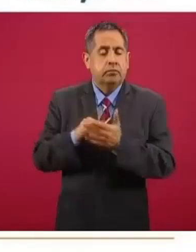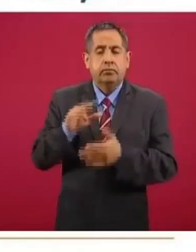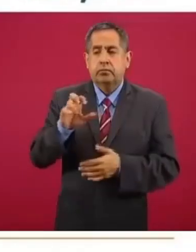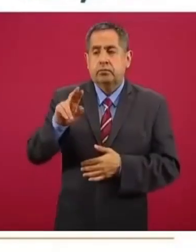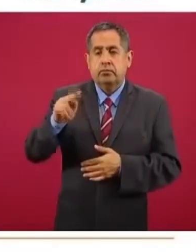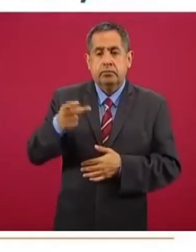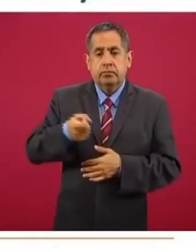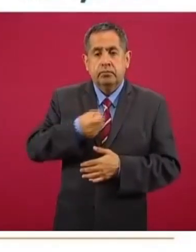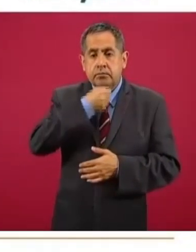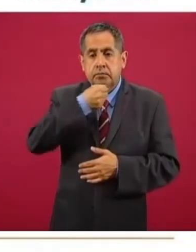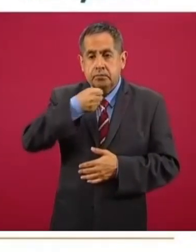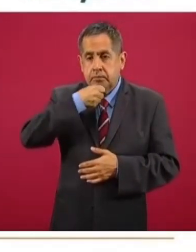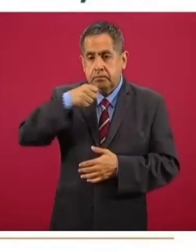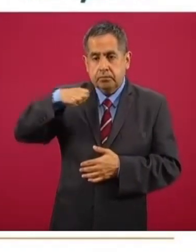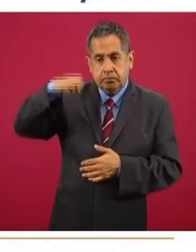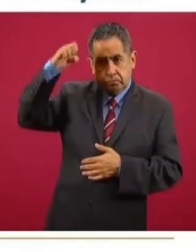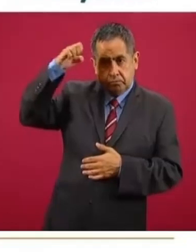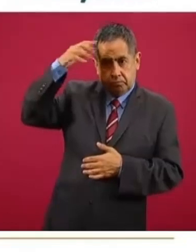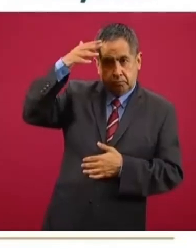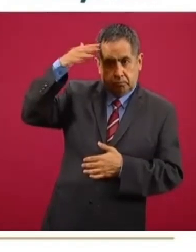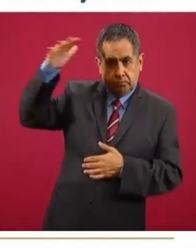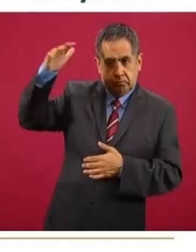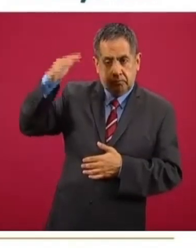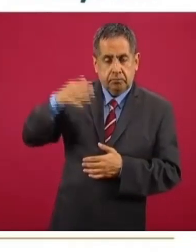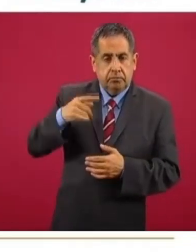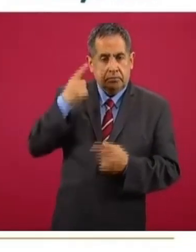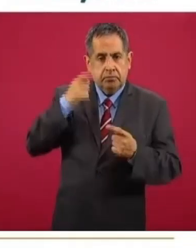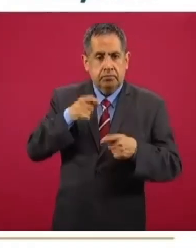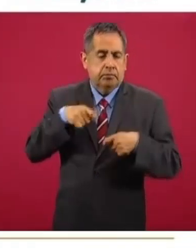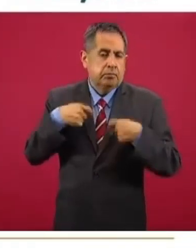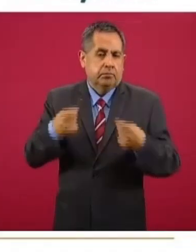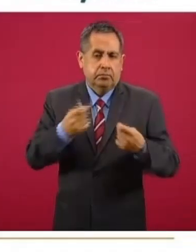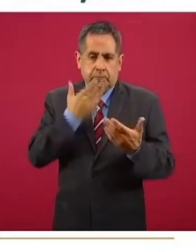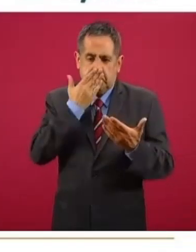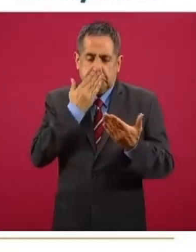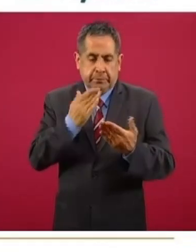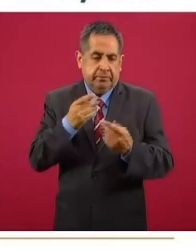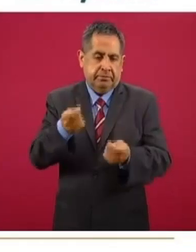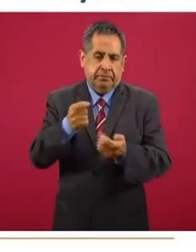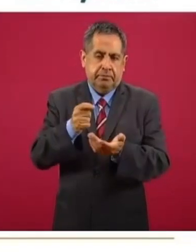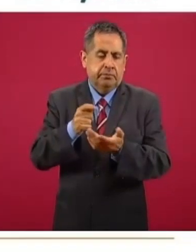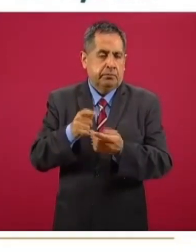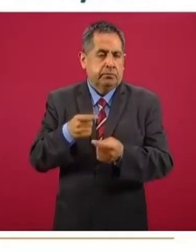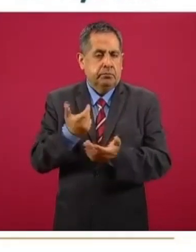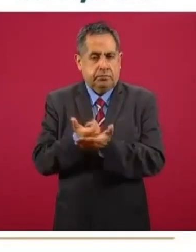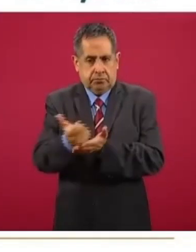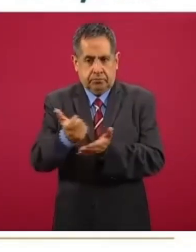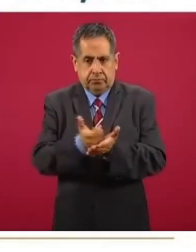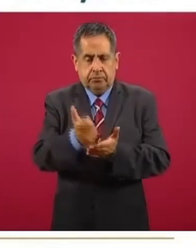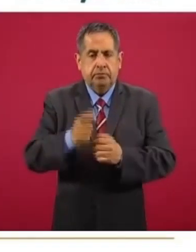8.025.587 adultos mayores que reciben esta pensión, que es un derecho, y